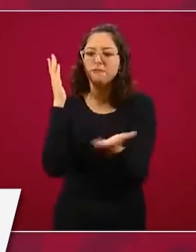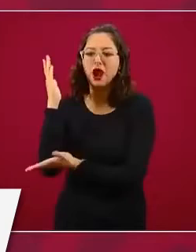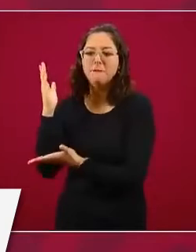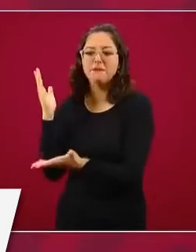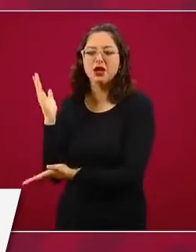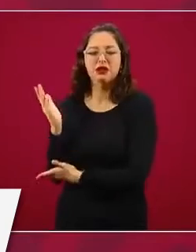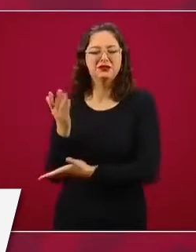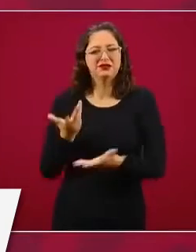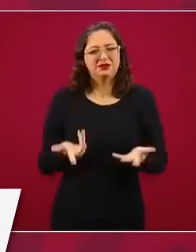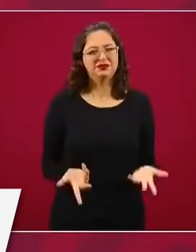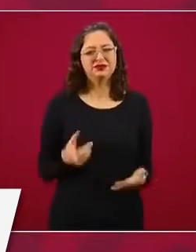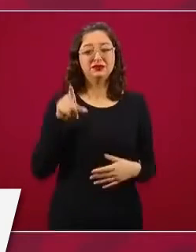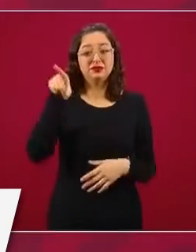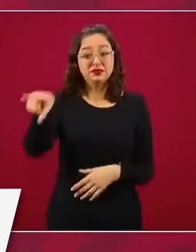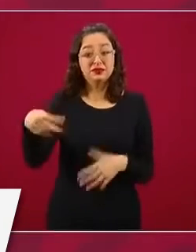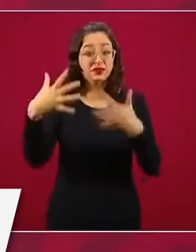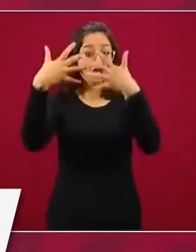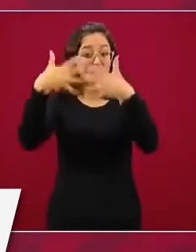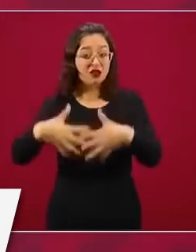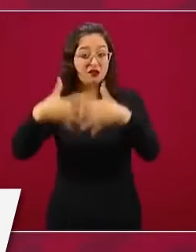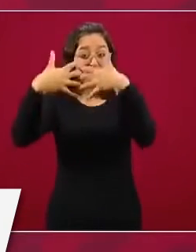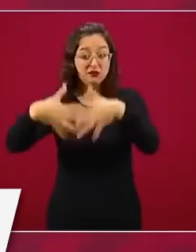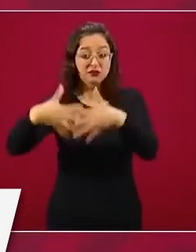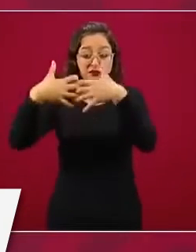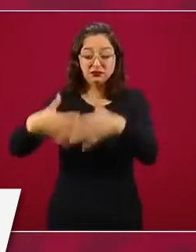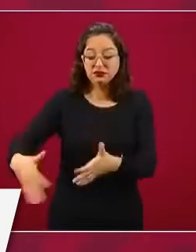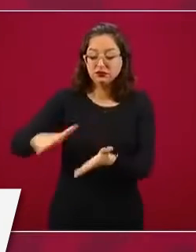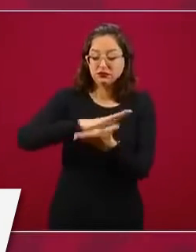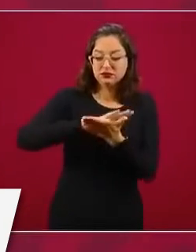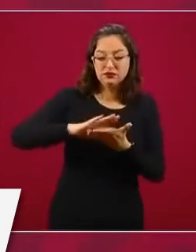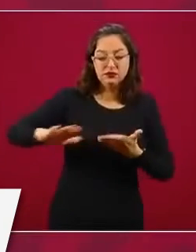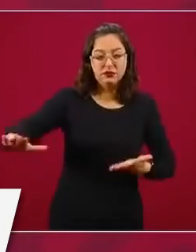Llegaron a poner una fábrica de triplay, de caoba,